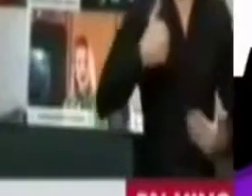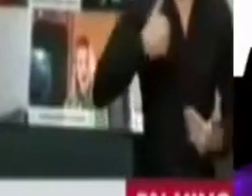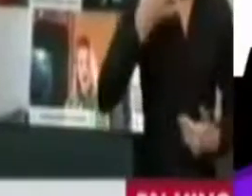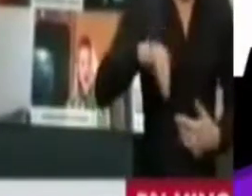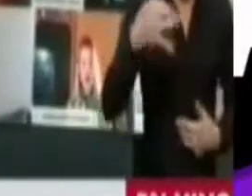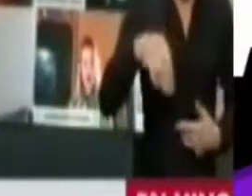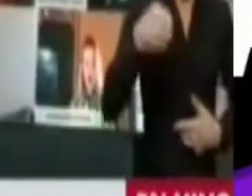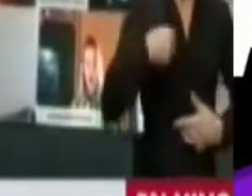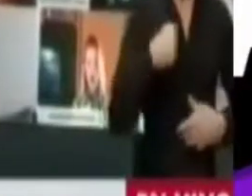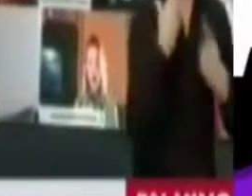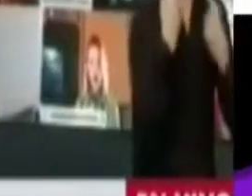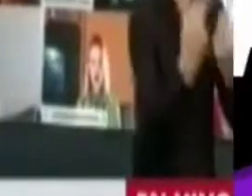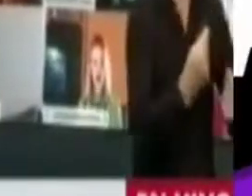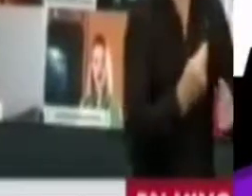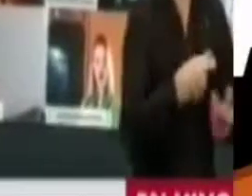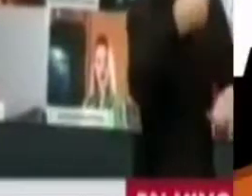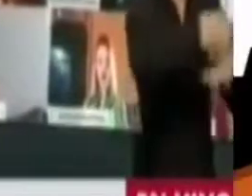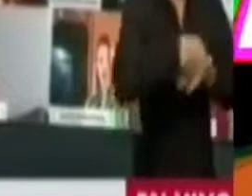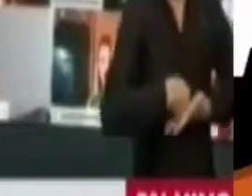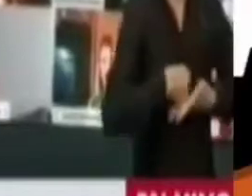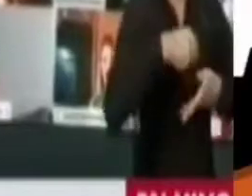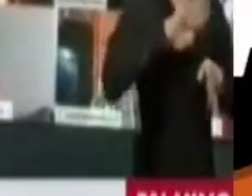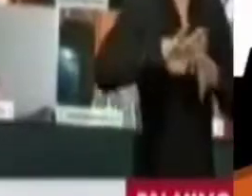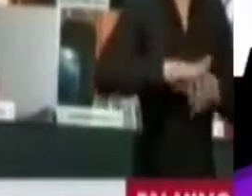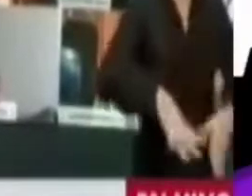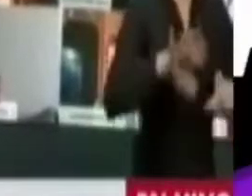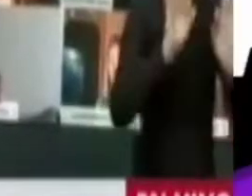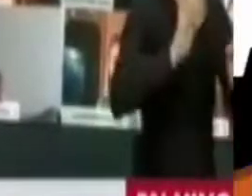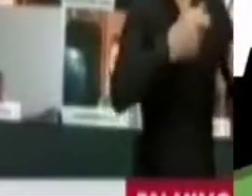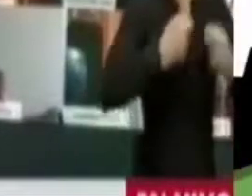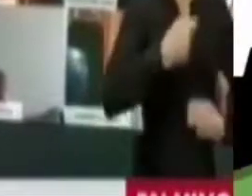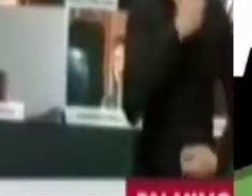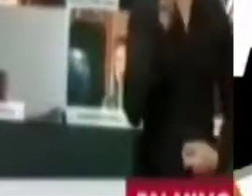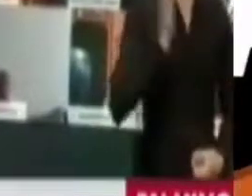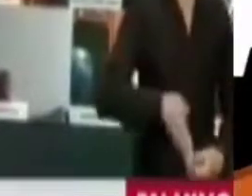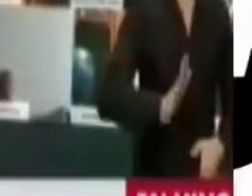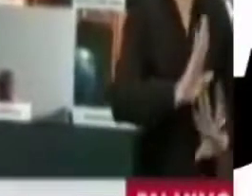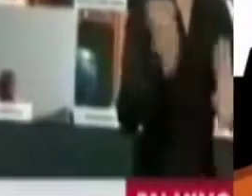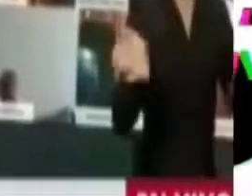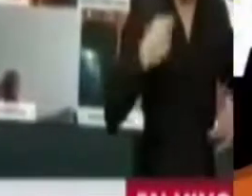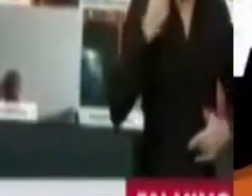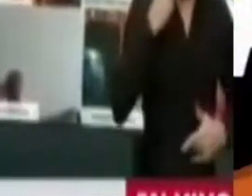sí, pero no era un cuestionamiento como para oponerse